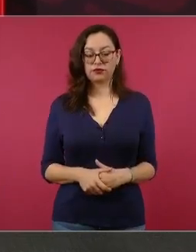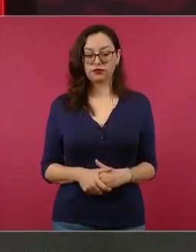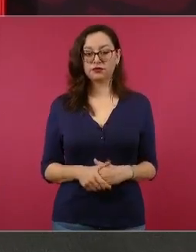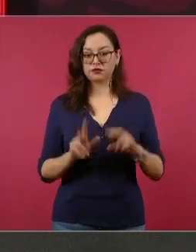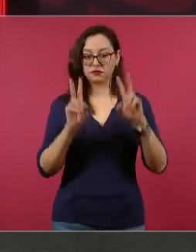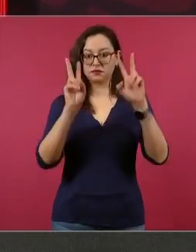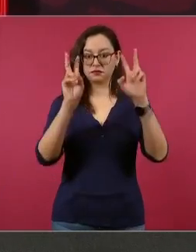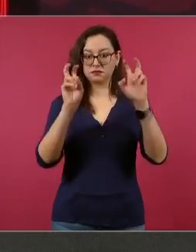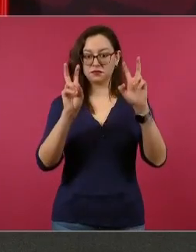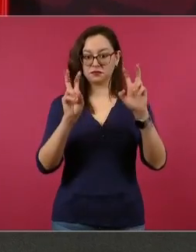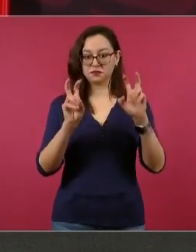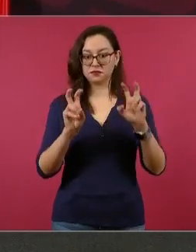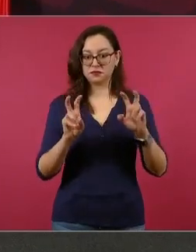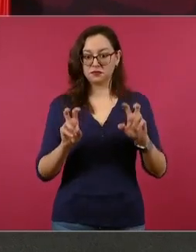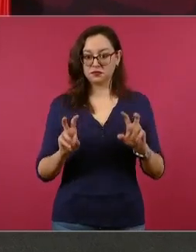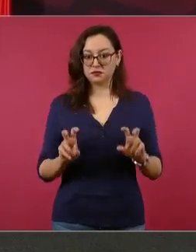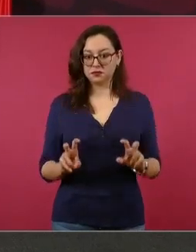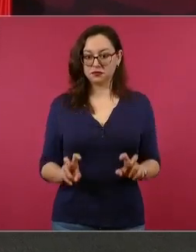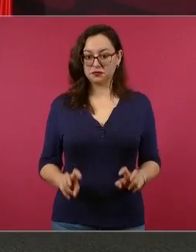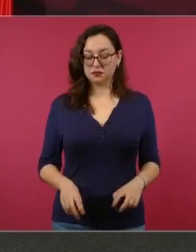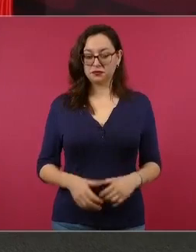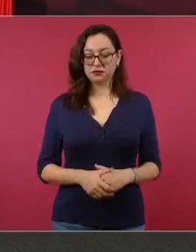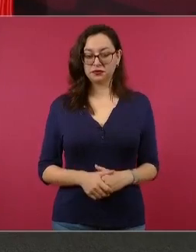varios temas.